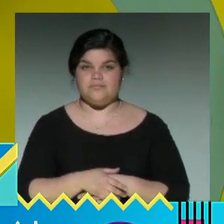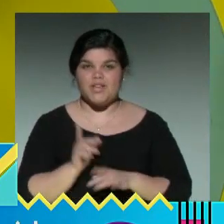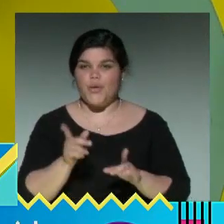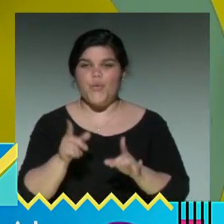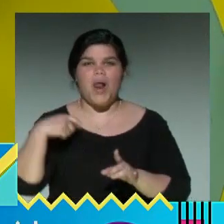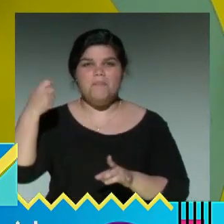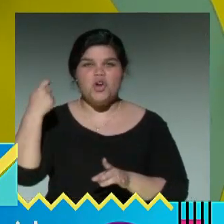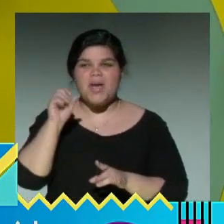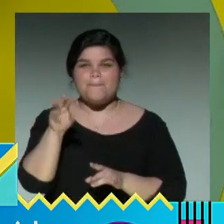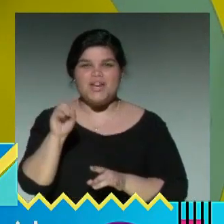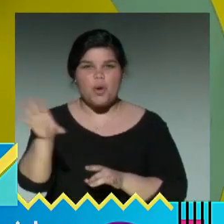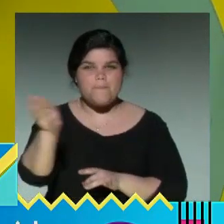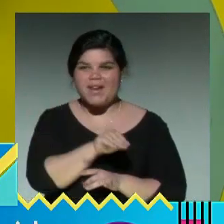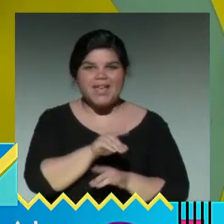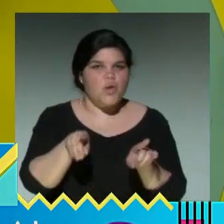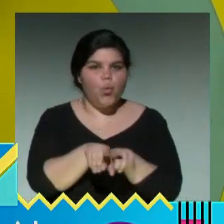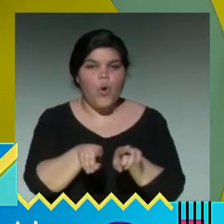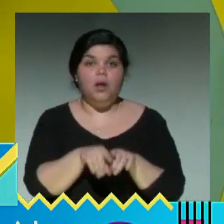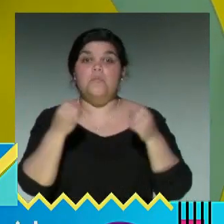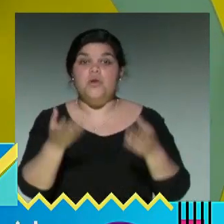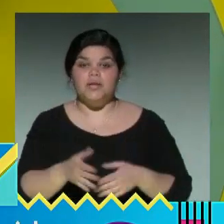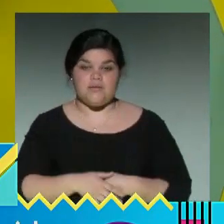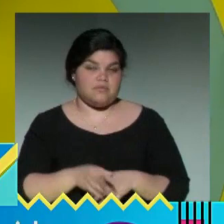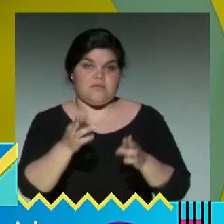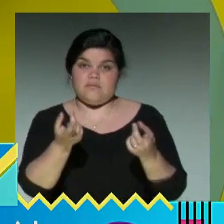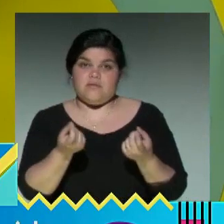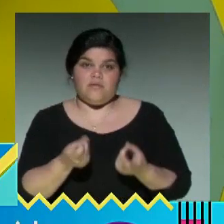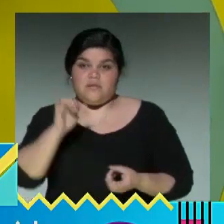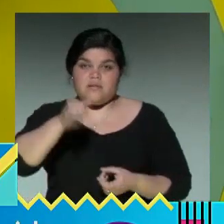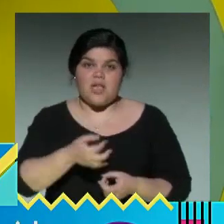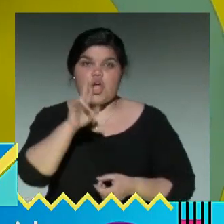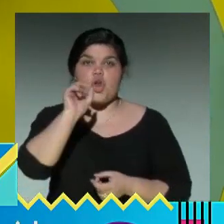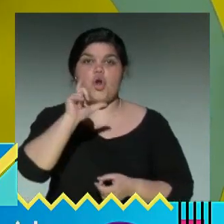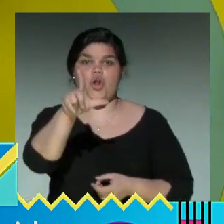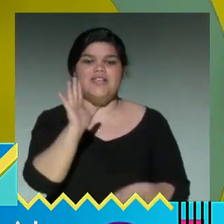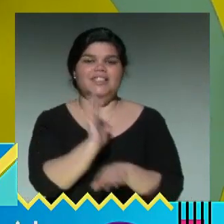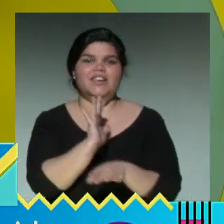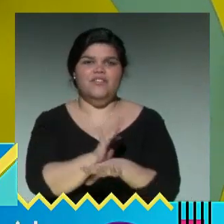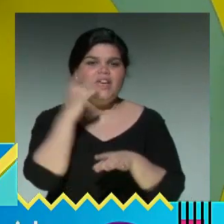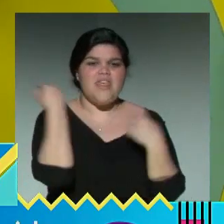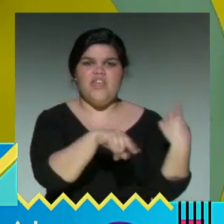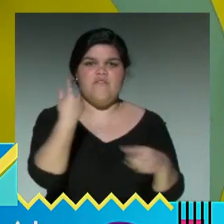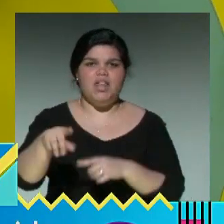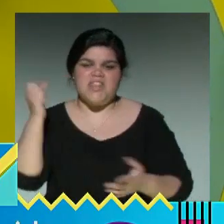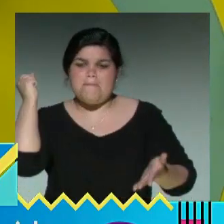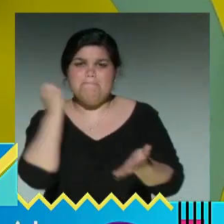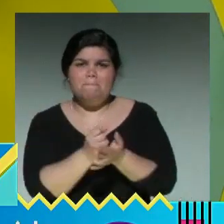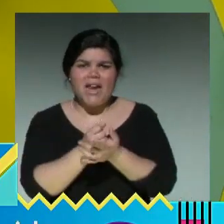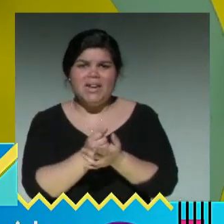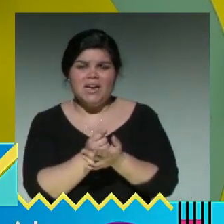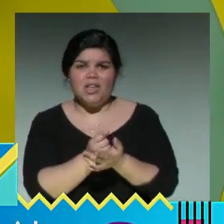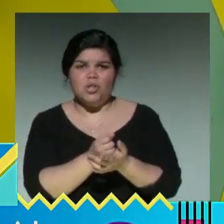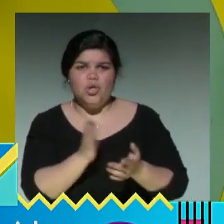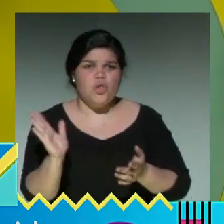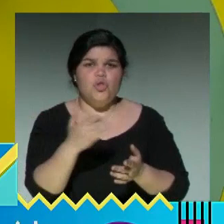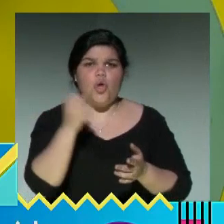rural tiene que ver con la diversidad, fundamentalmente, y poder romper los estereotipos de que